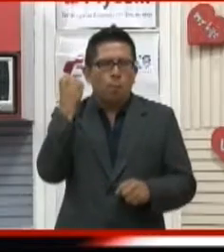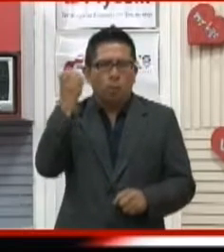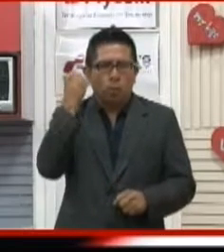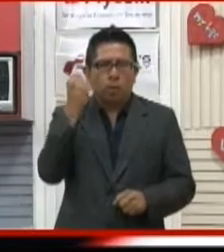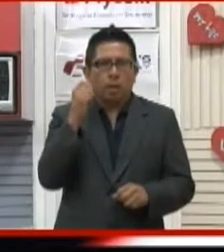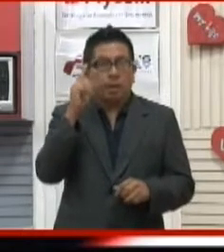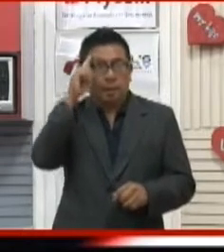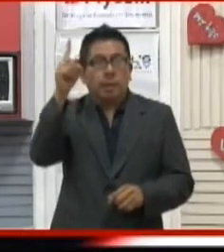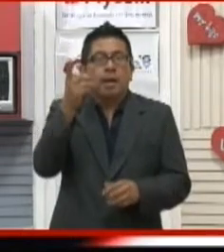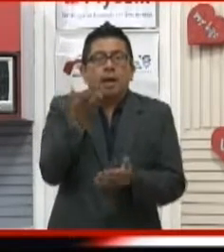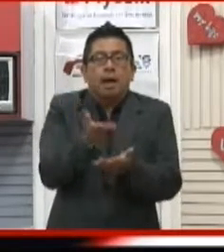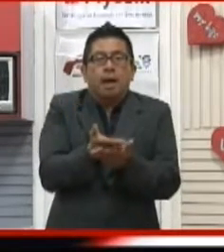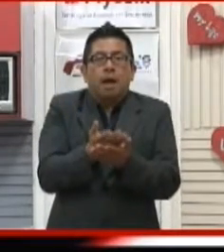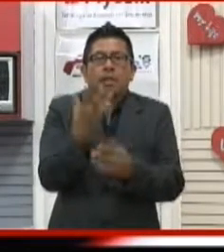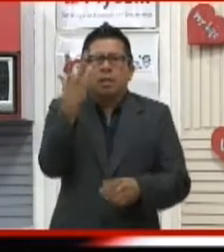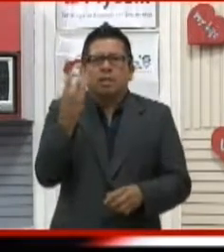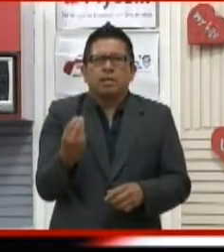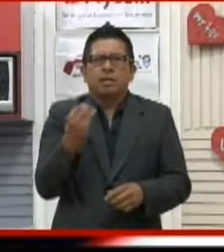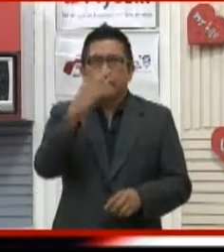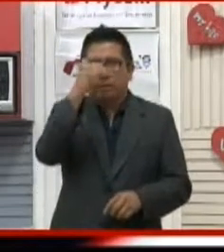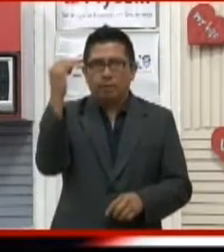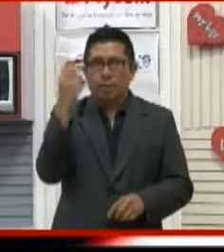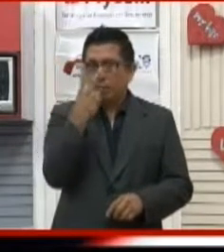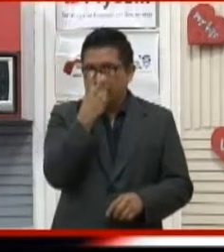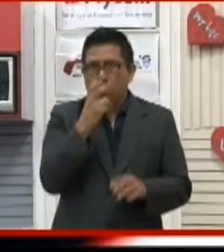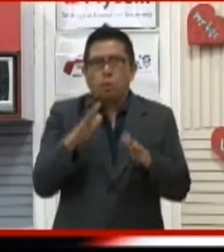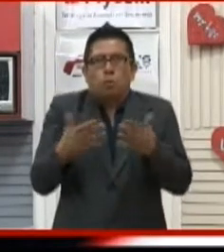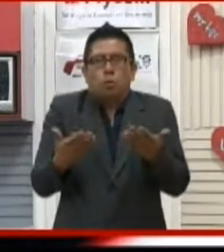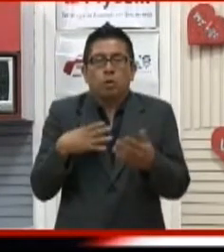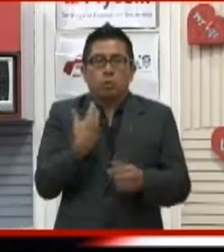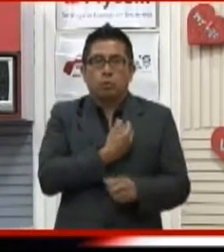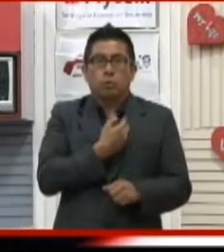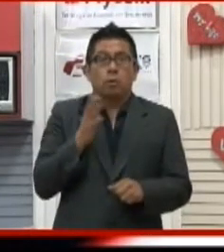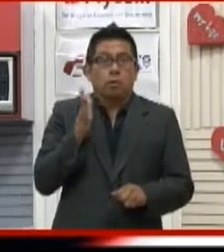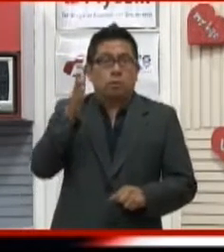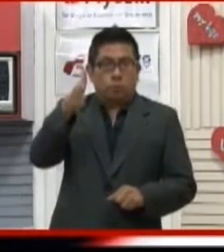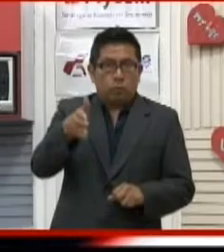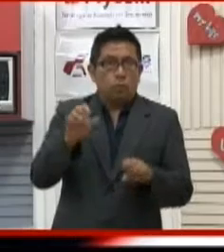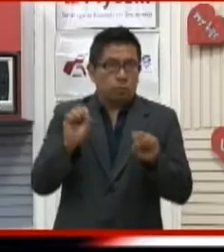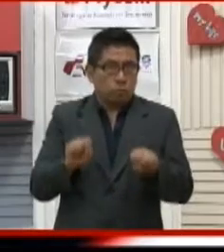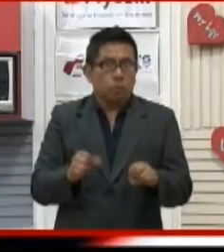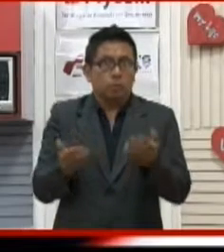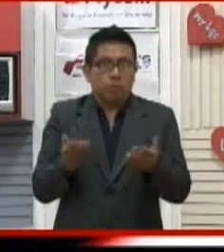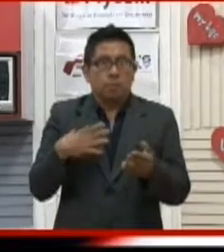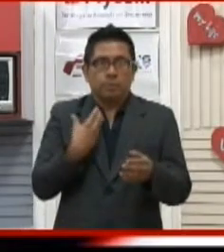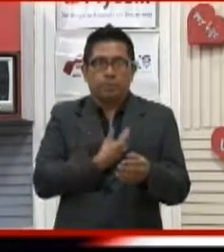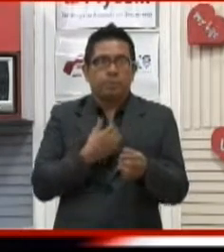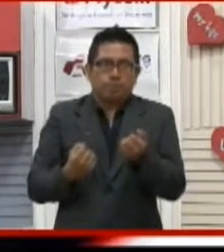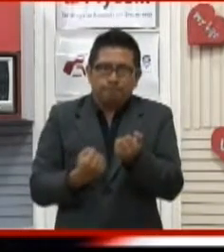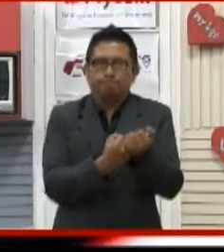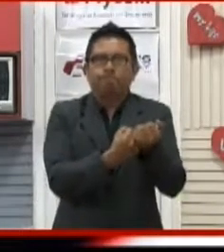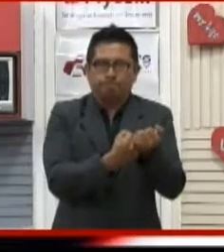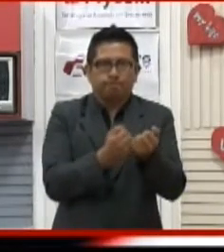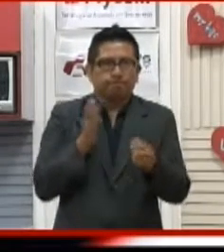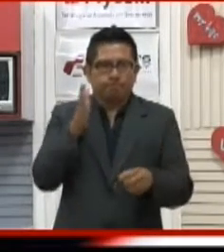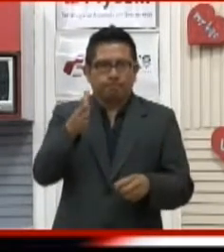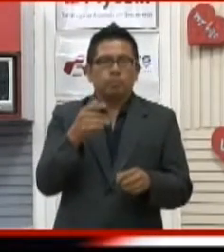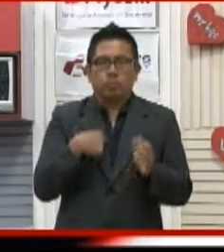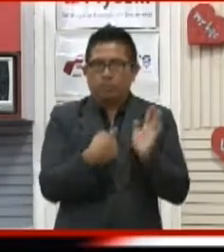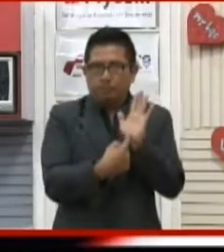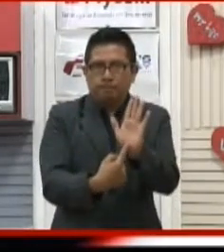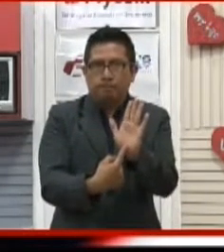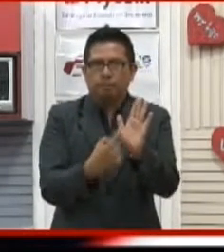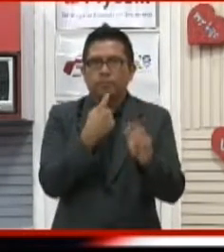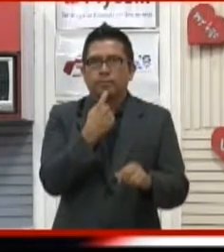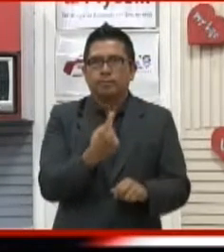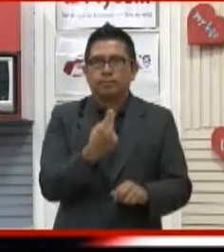la iniciativa de este día y por qué poder nosotros en algún momento pues ser parte también de ellos. Quiero presentarles